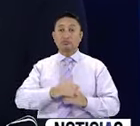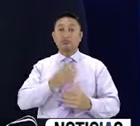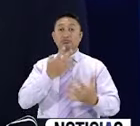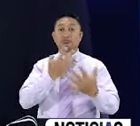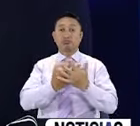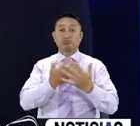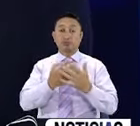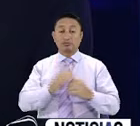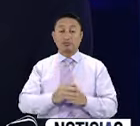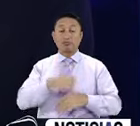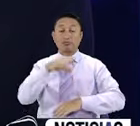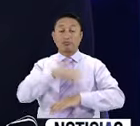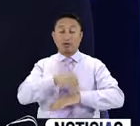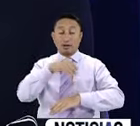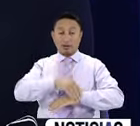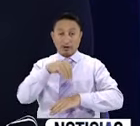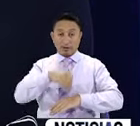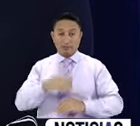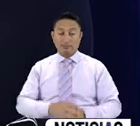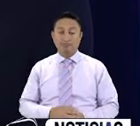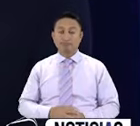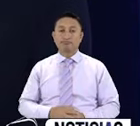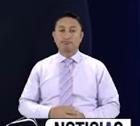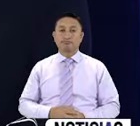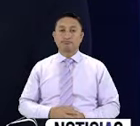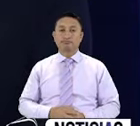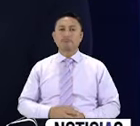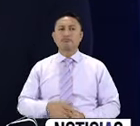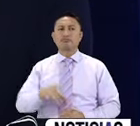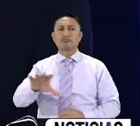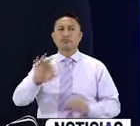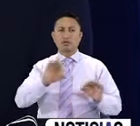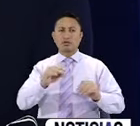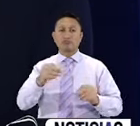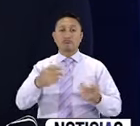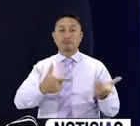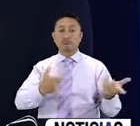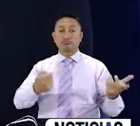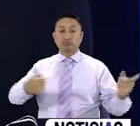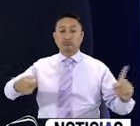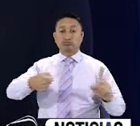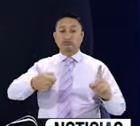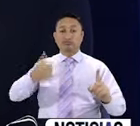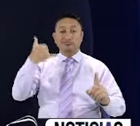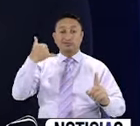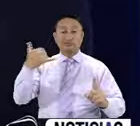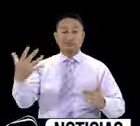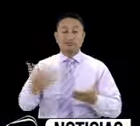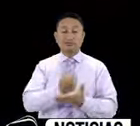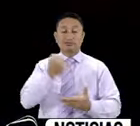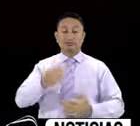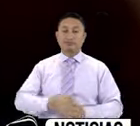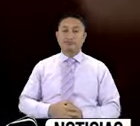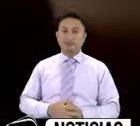Quevedo, provincia de Los Ríos. Encontraron armas blancas y celulares.